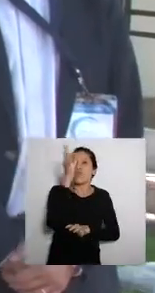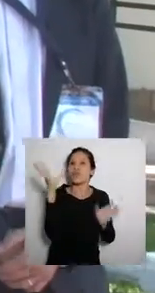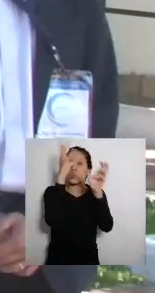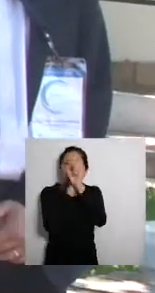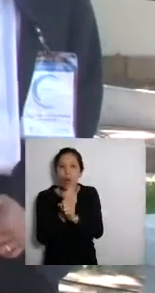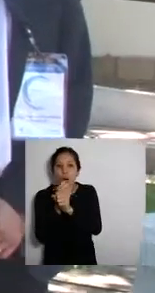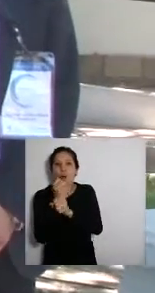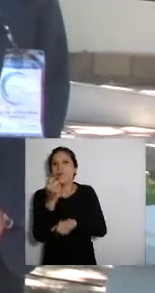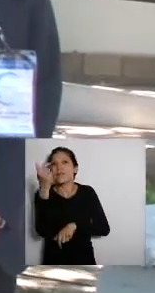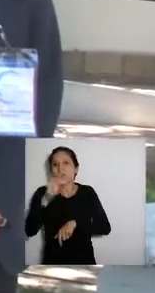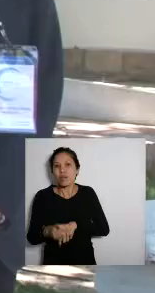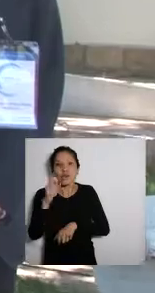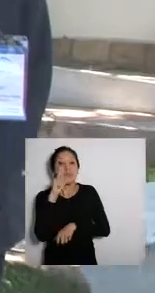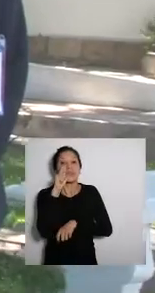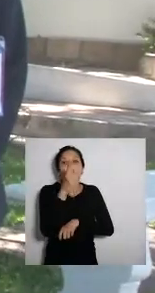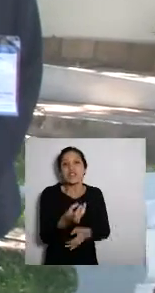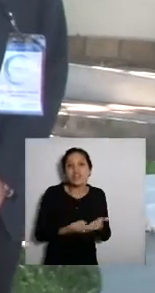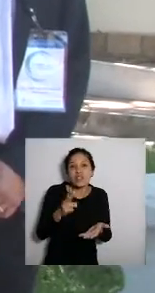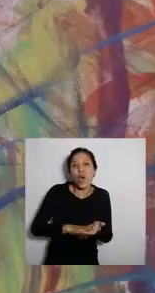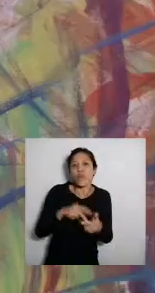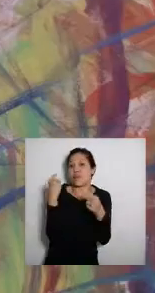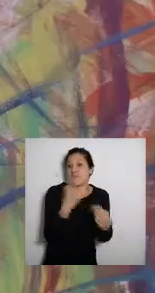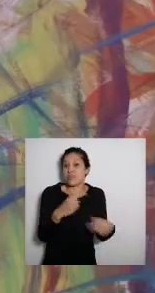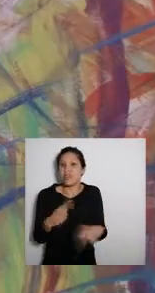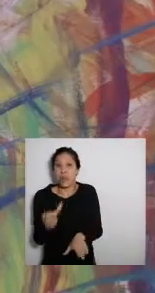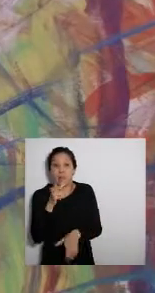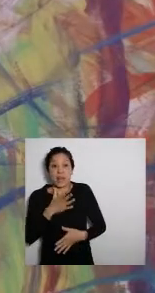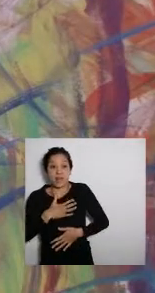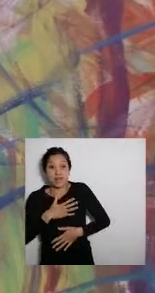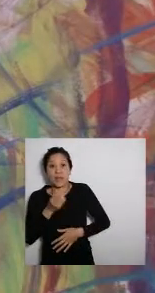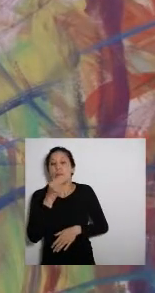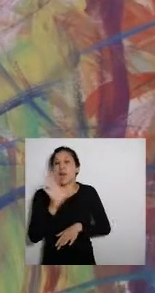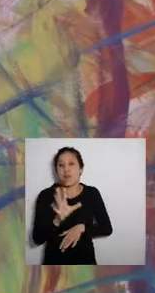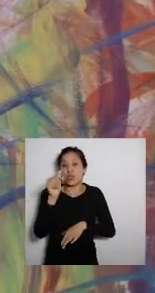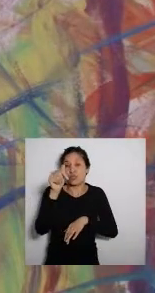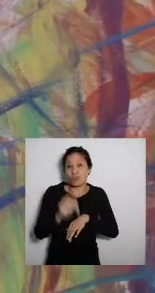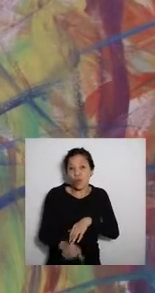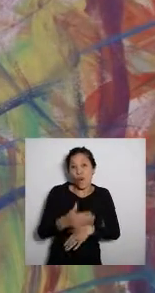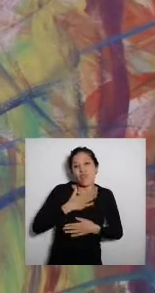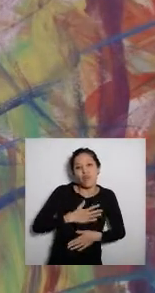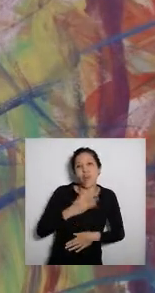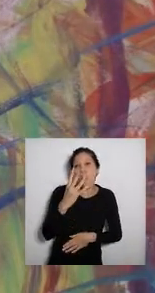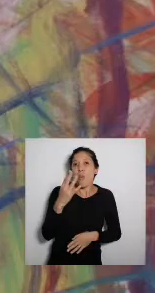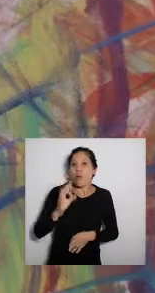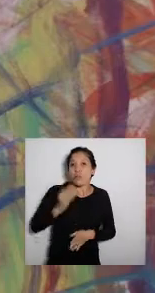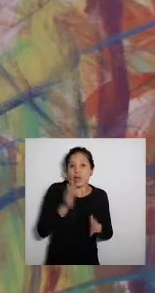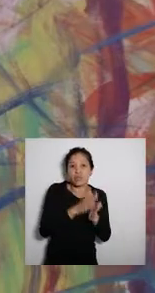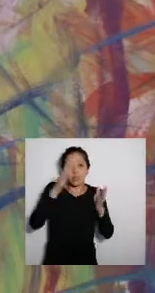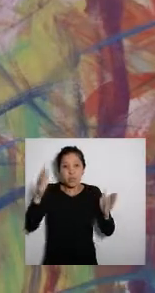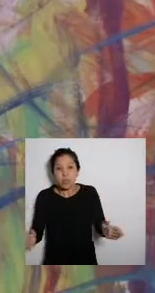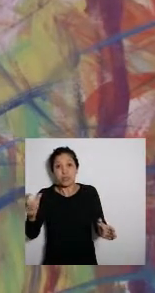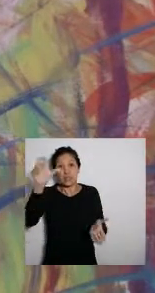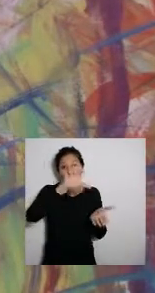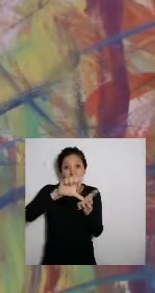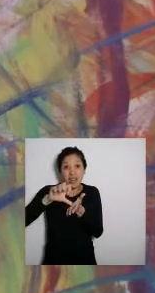Rafael Sojanov, y donde, bueno, pues yo creo que el futuro era más sombrío. Me satisface ver lo que se ha conseguido en